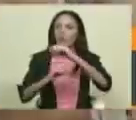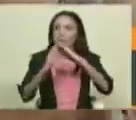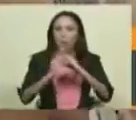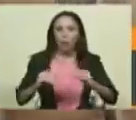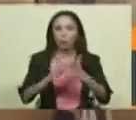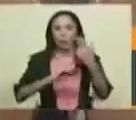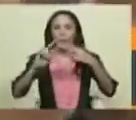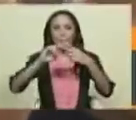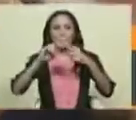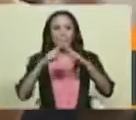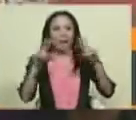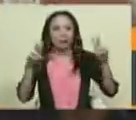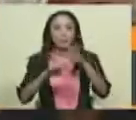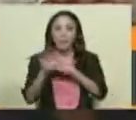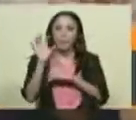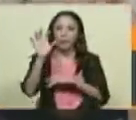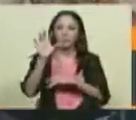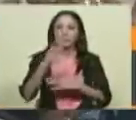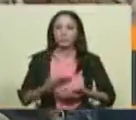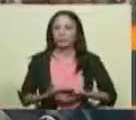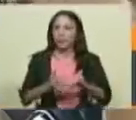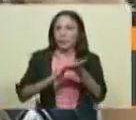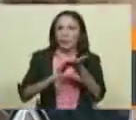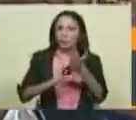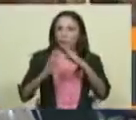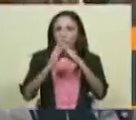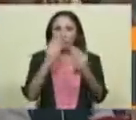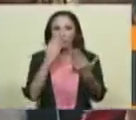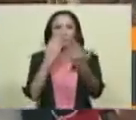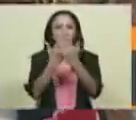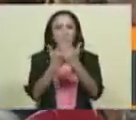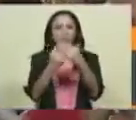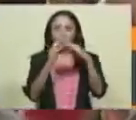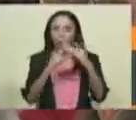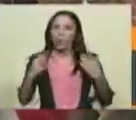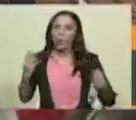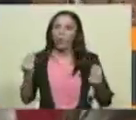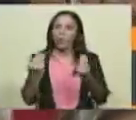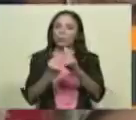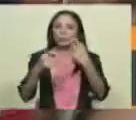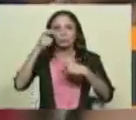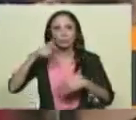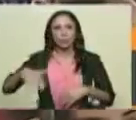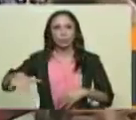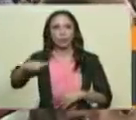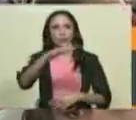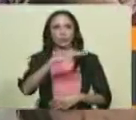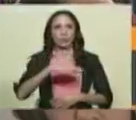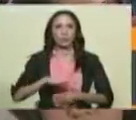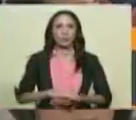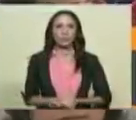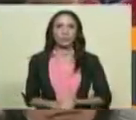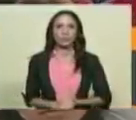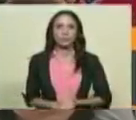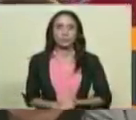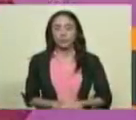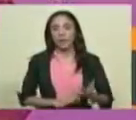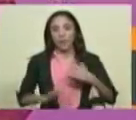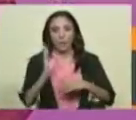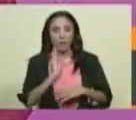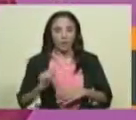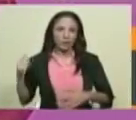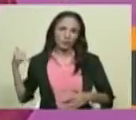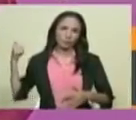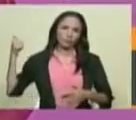Amplio de la Patria es el único frente amplio que hay aquí, con pueblo, con experiencia, con lucha. Es